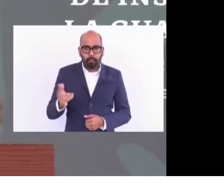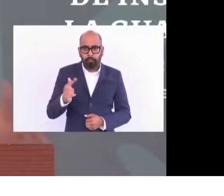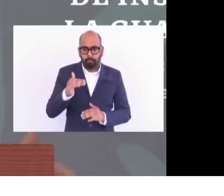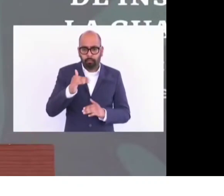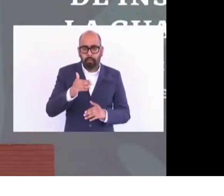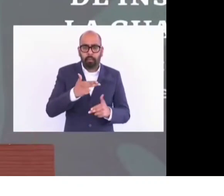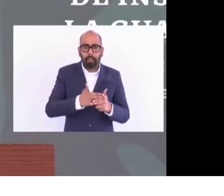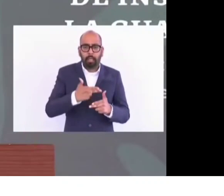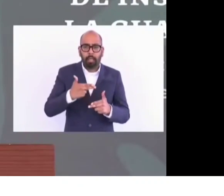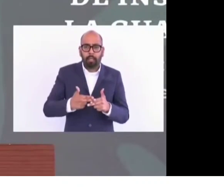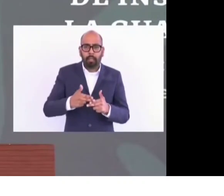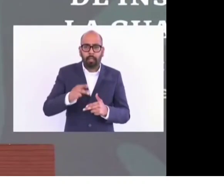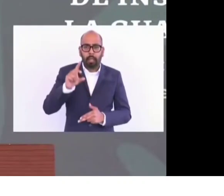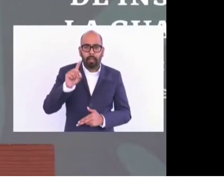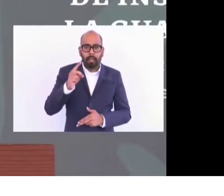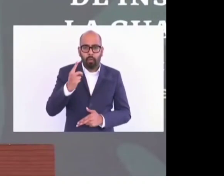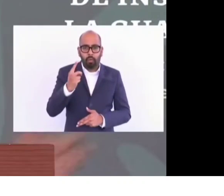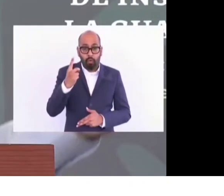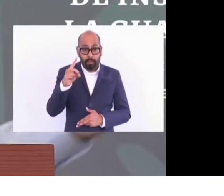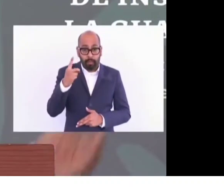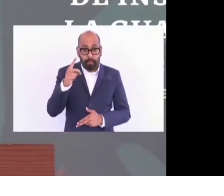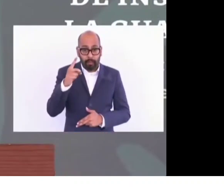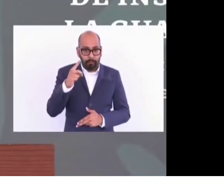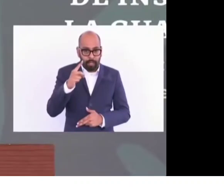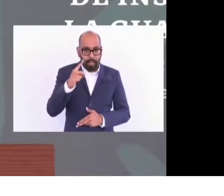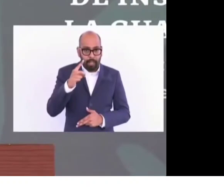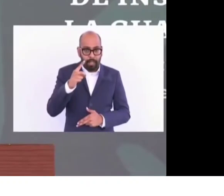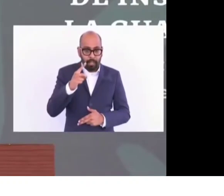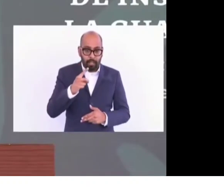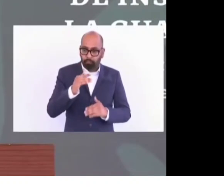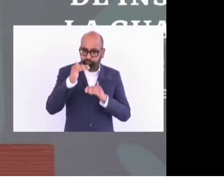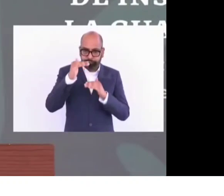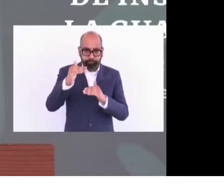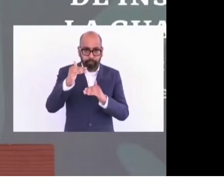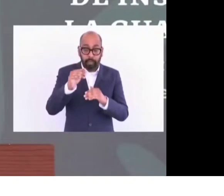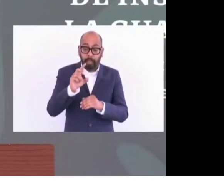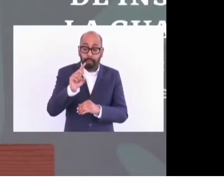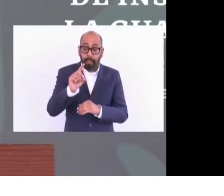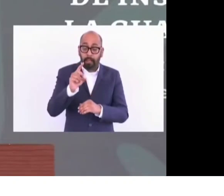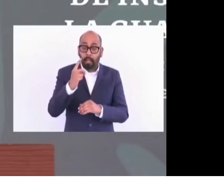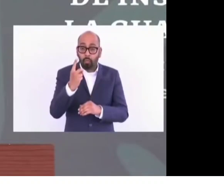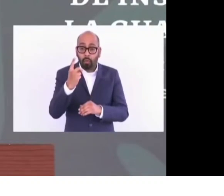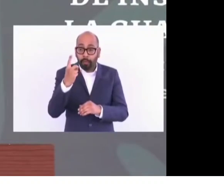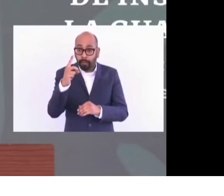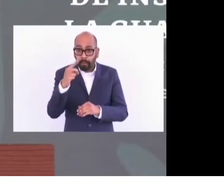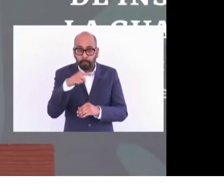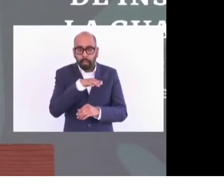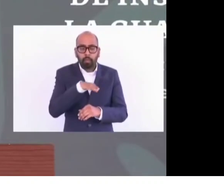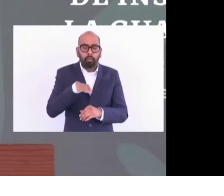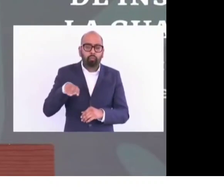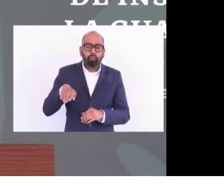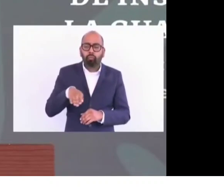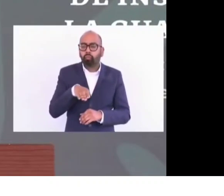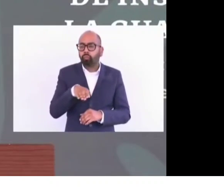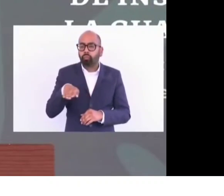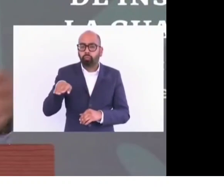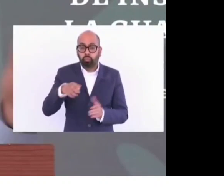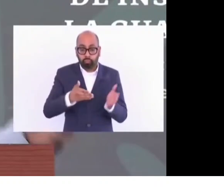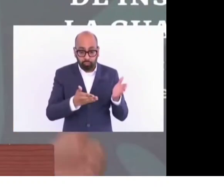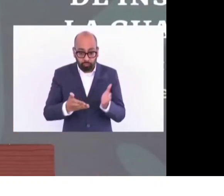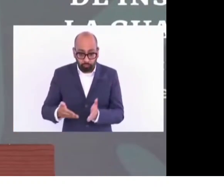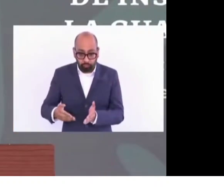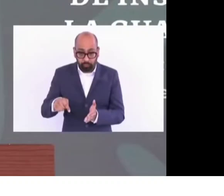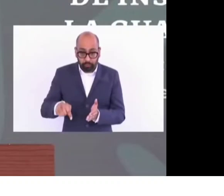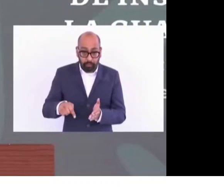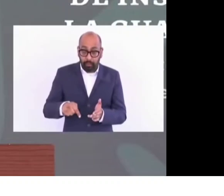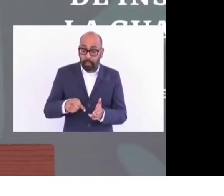31 de diciembre. Los que entren hasta el 31 de diciembre. Los que ya están aquí y los que entren